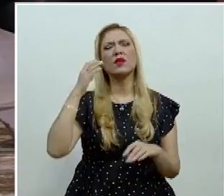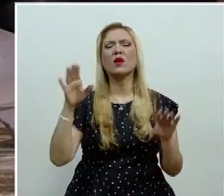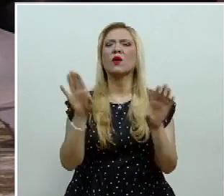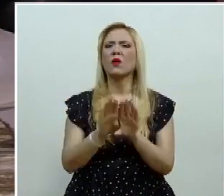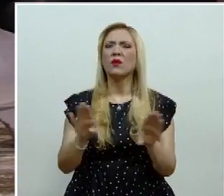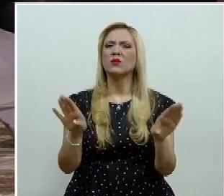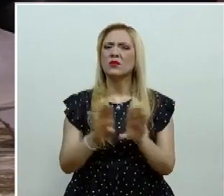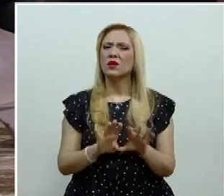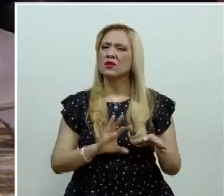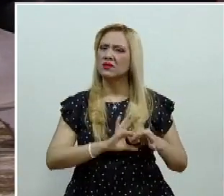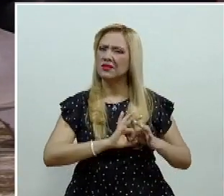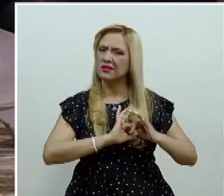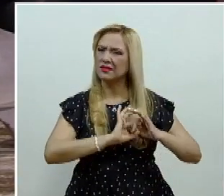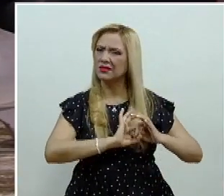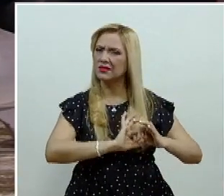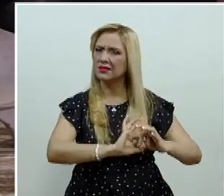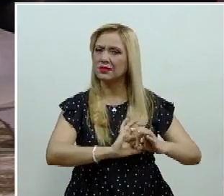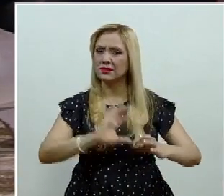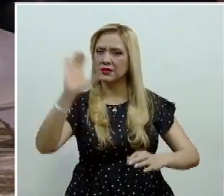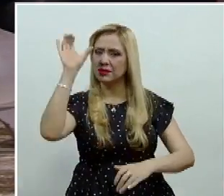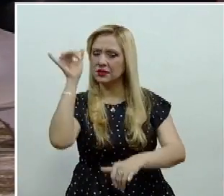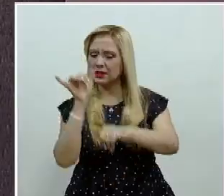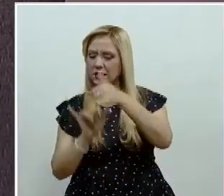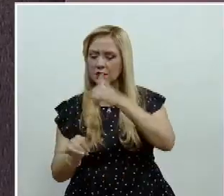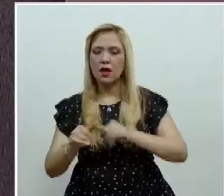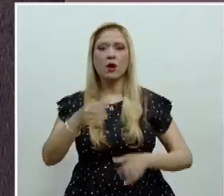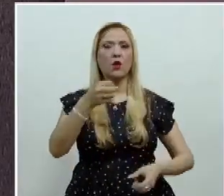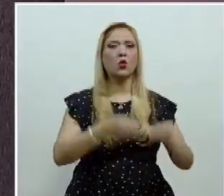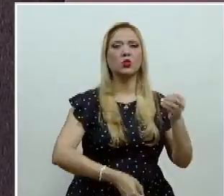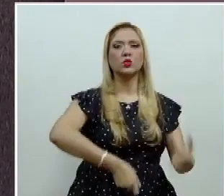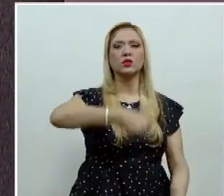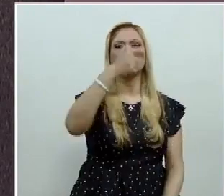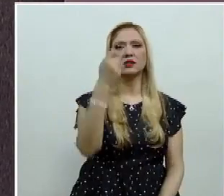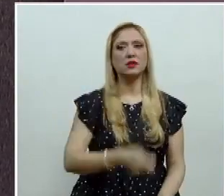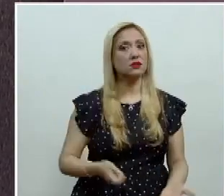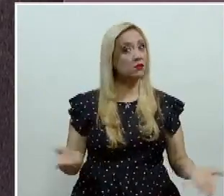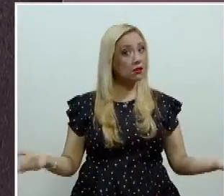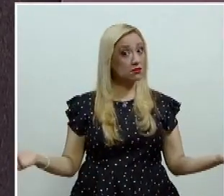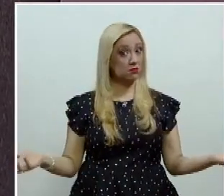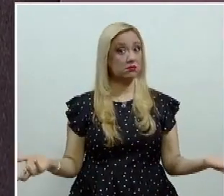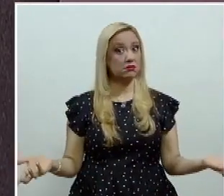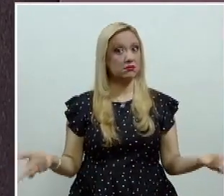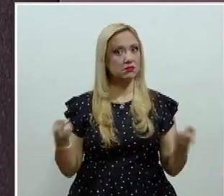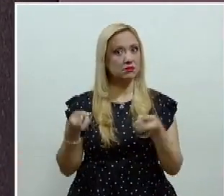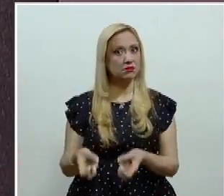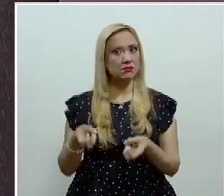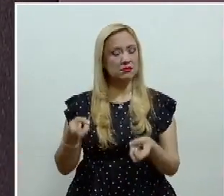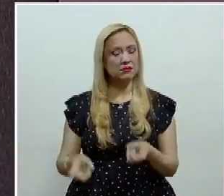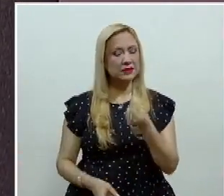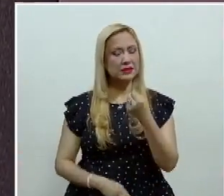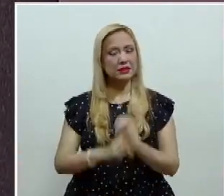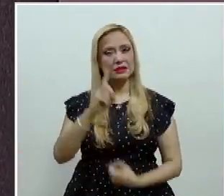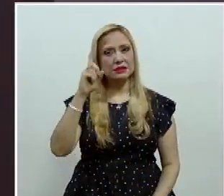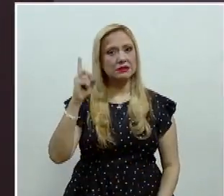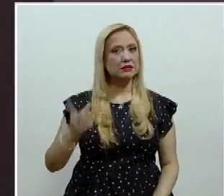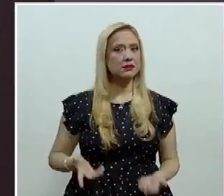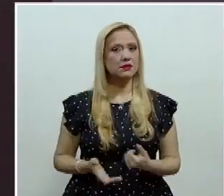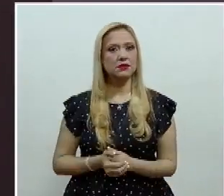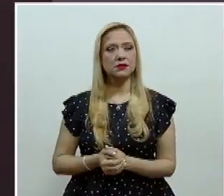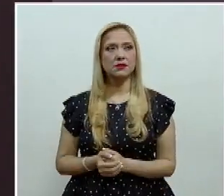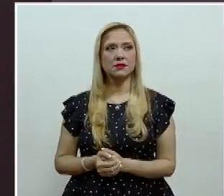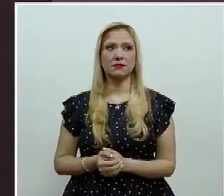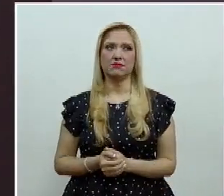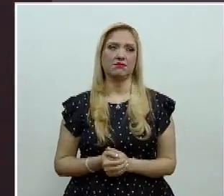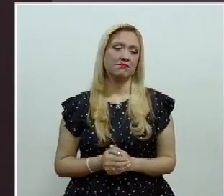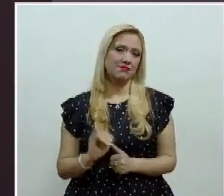la mano, ¿no?, la ciencia con la impartición de justicia, sobre todo en estos casos? Pues